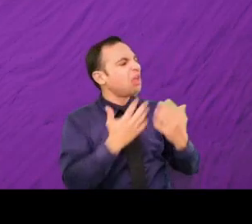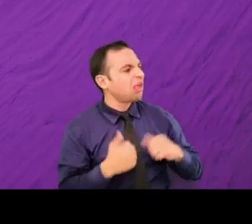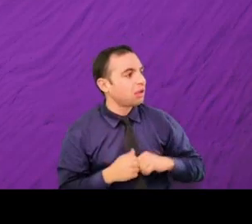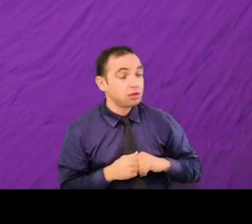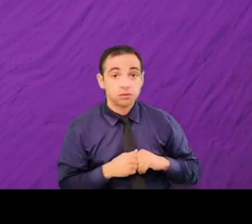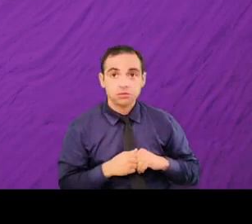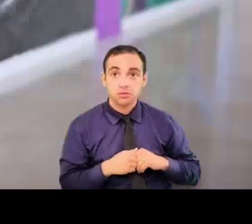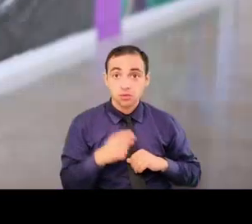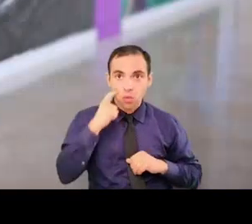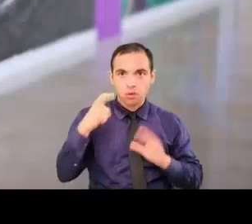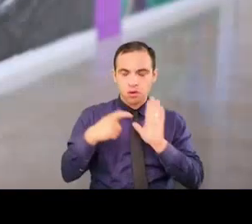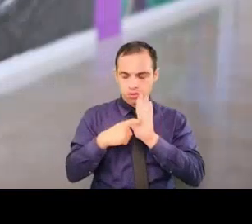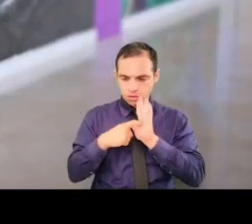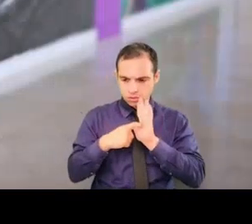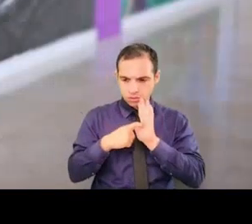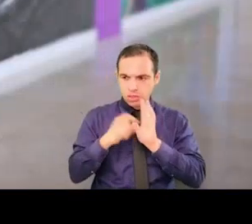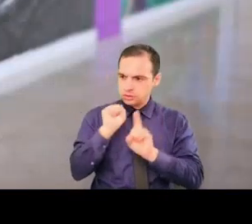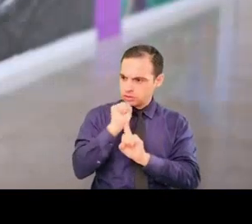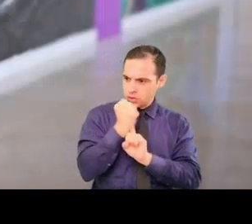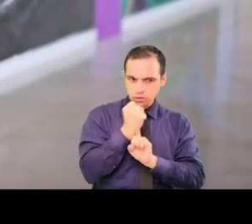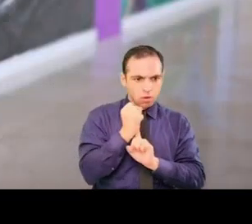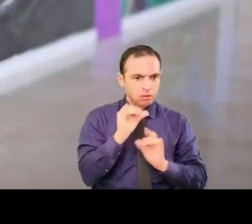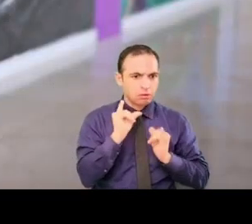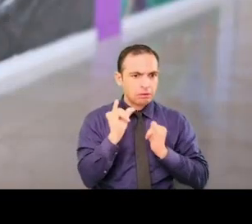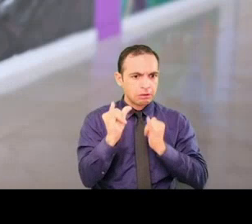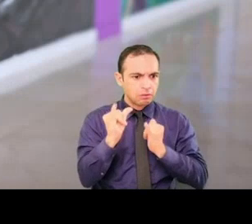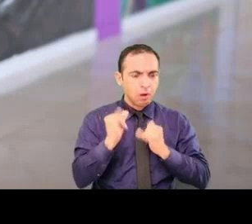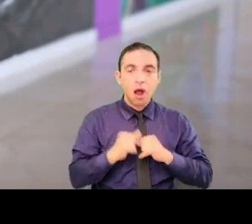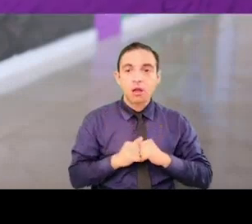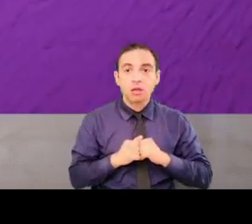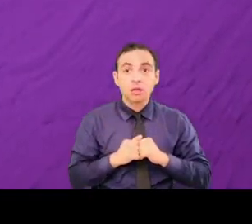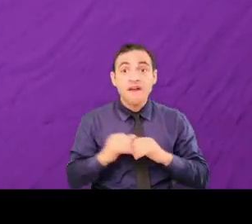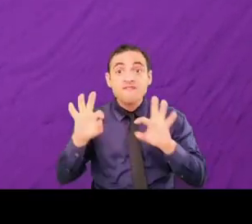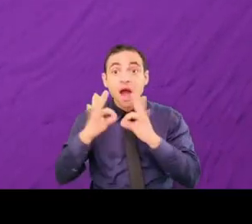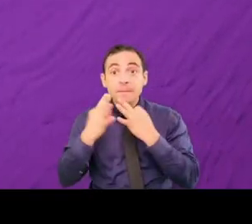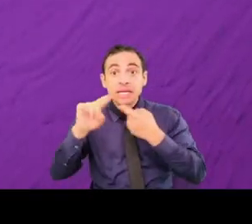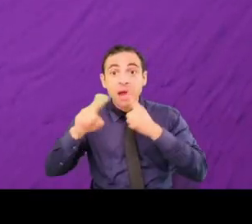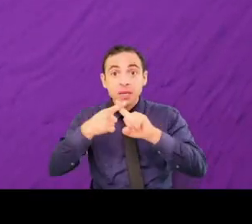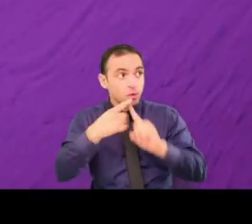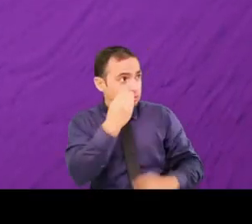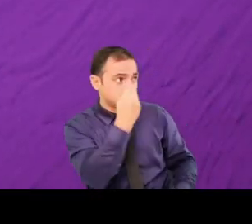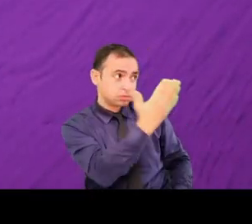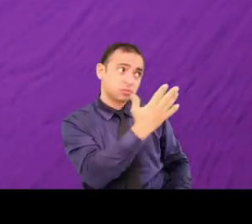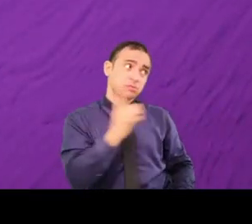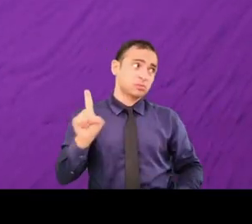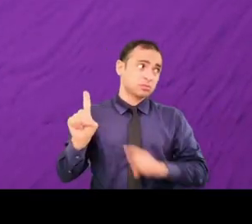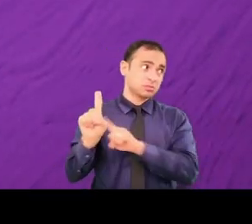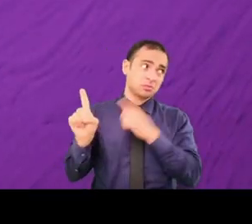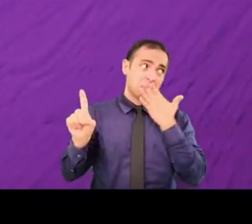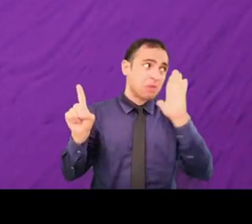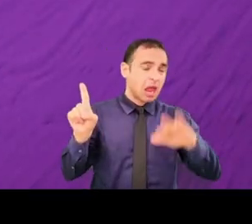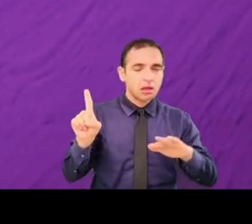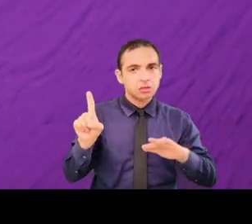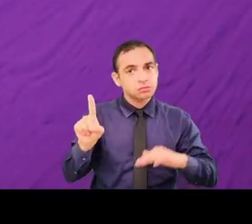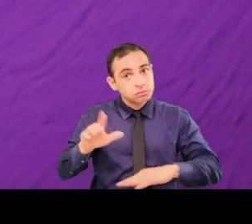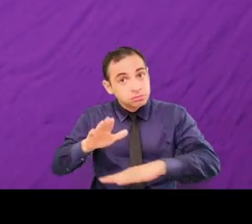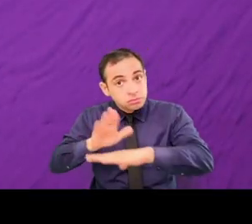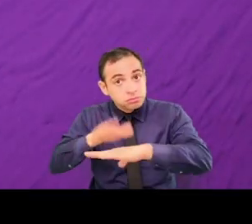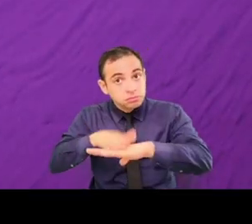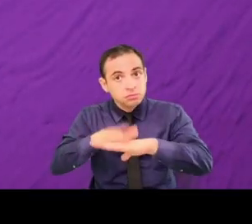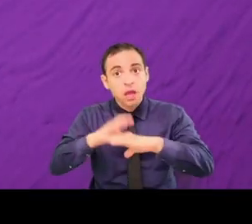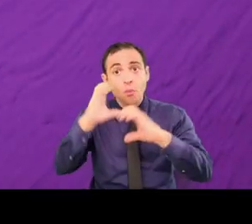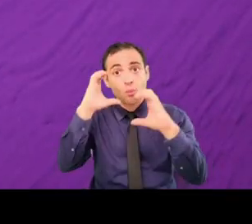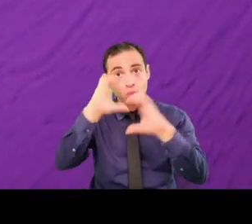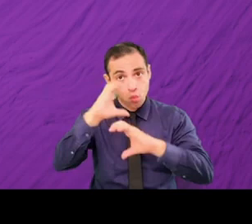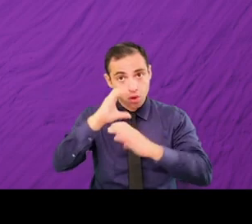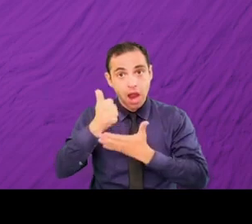constantemente si te identificas con alguno de estos escenarios Y si algún Familiar o ha llegado levanta esa bandera sobre el comportamiento de